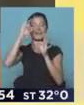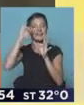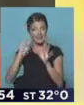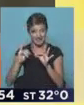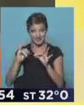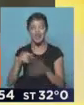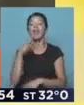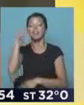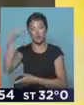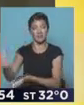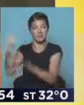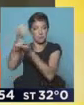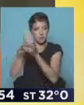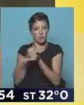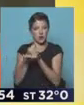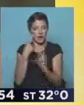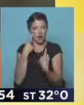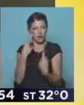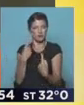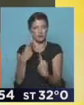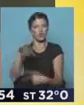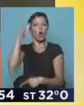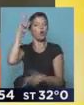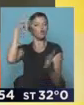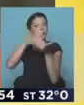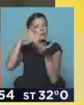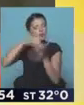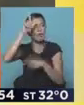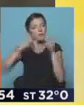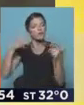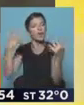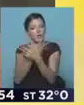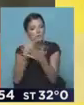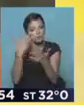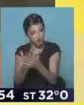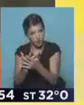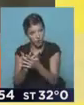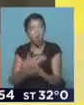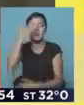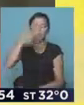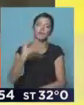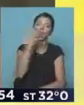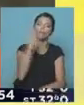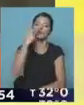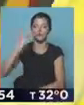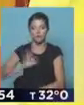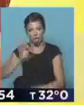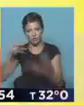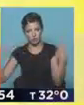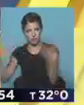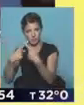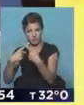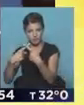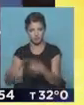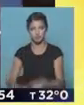galardón era un reconocimiento para los 8 millones de víctimas que dejaron los 52 años de enfrentamientos.